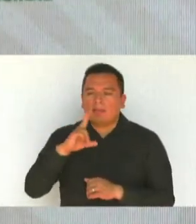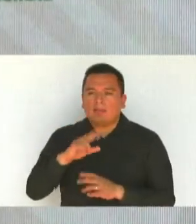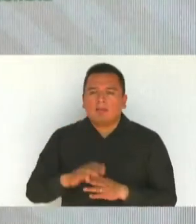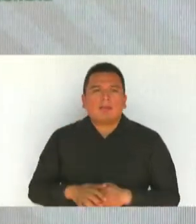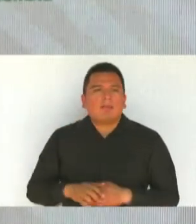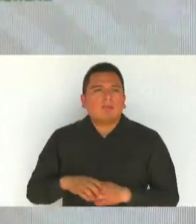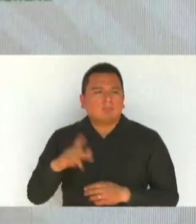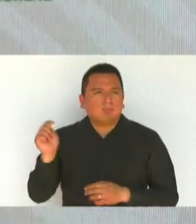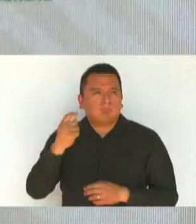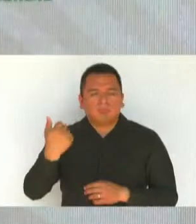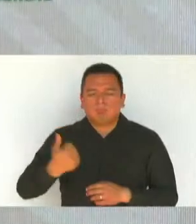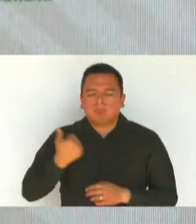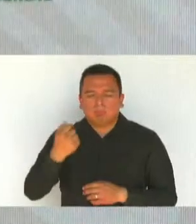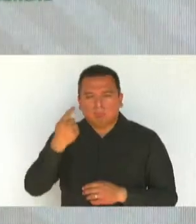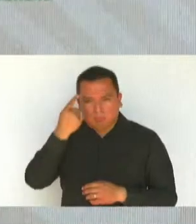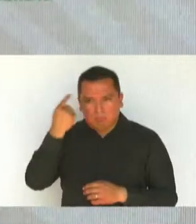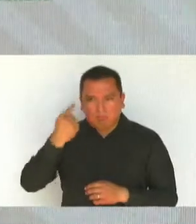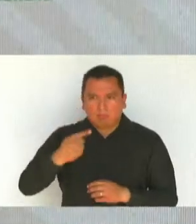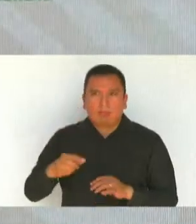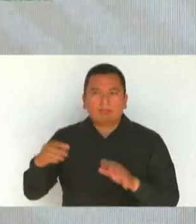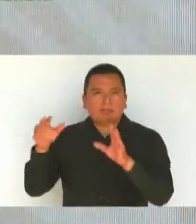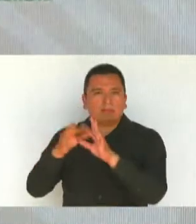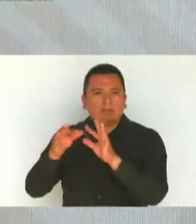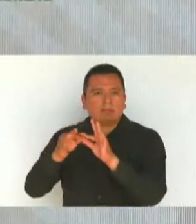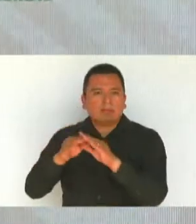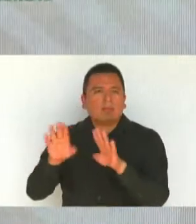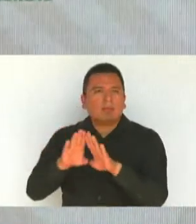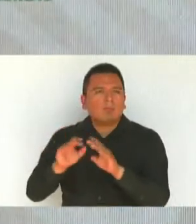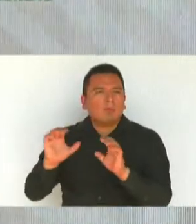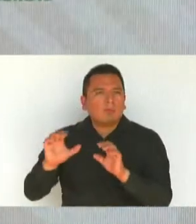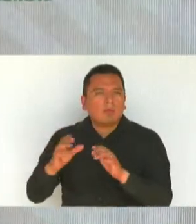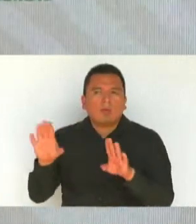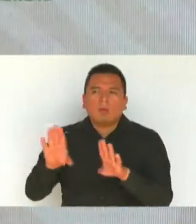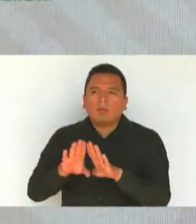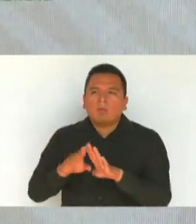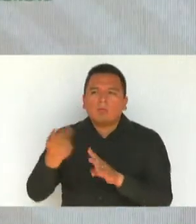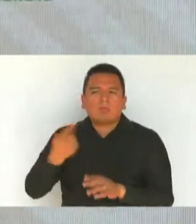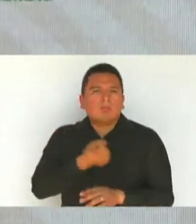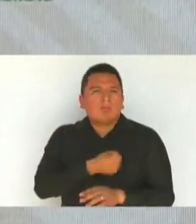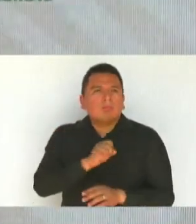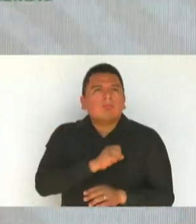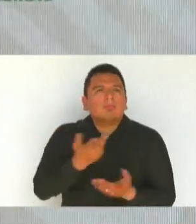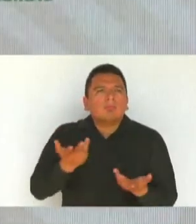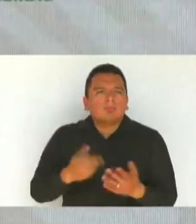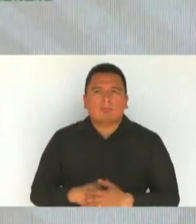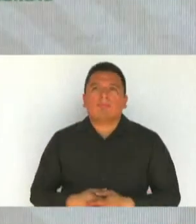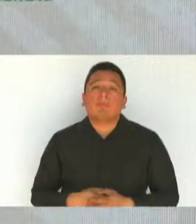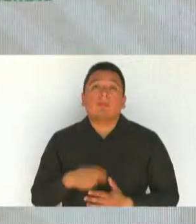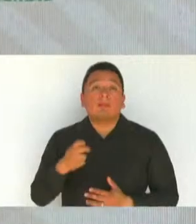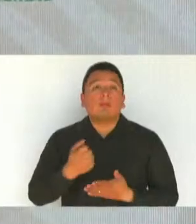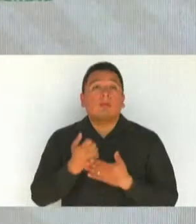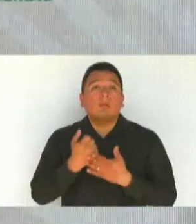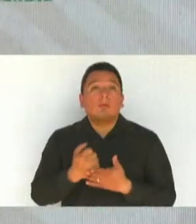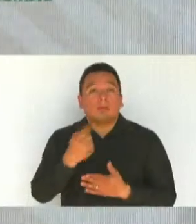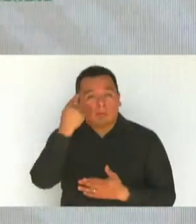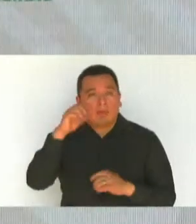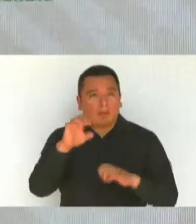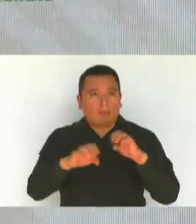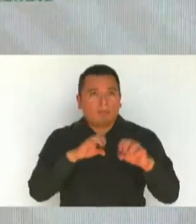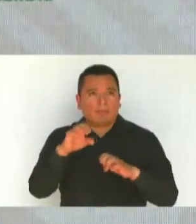impacto y diseminación de buenas prácticas, orientado a los empresarios para